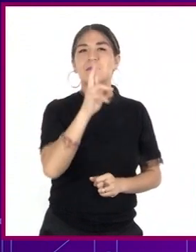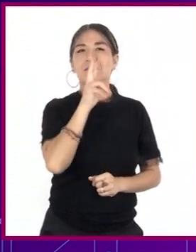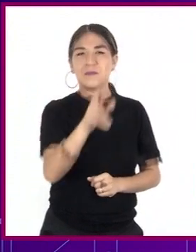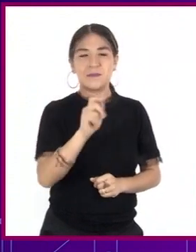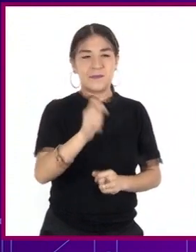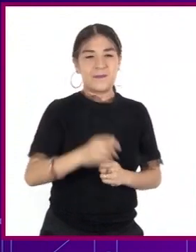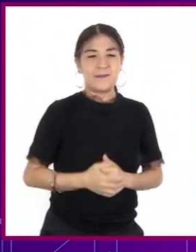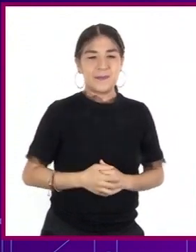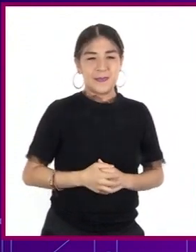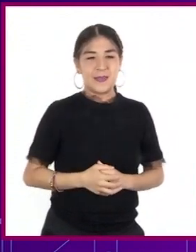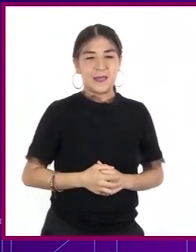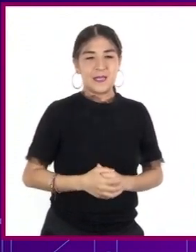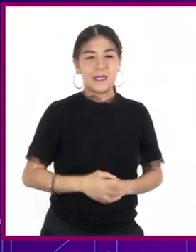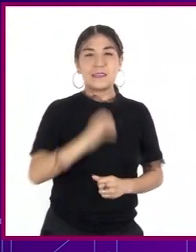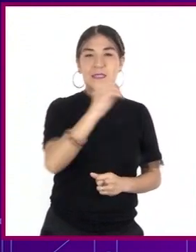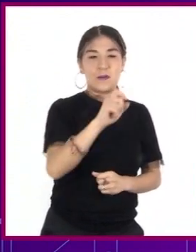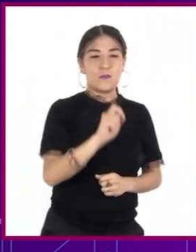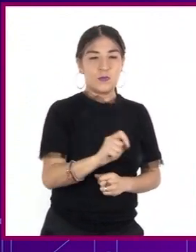a